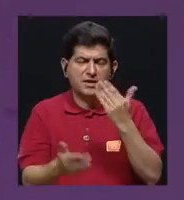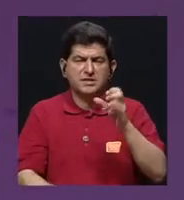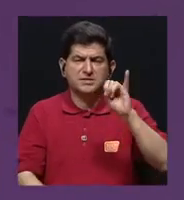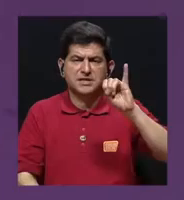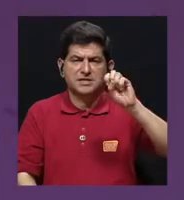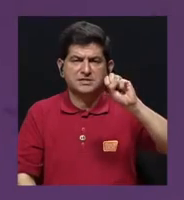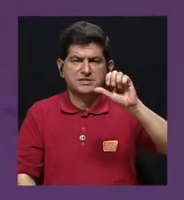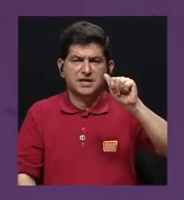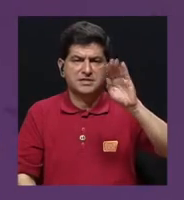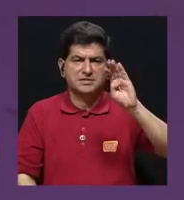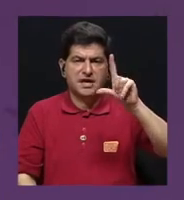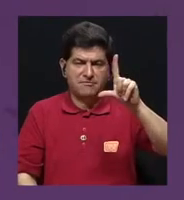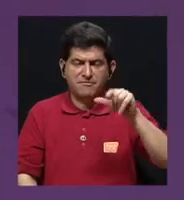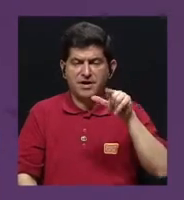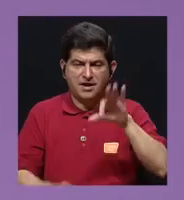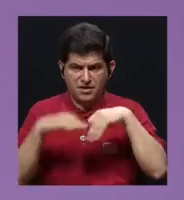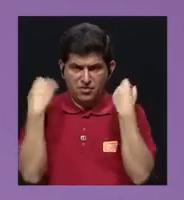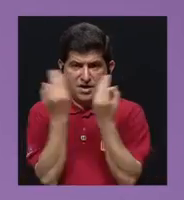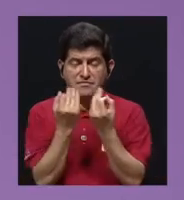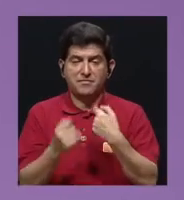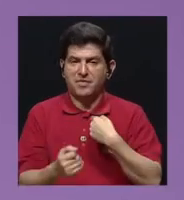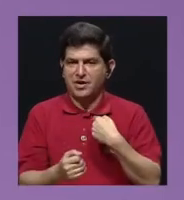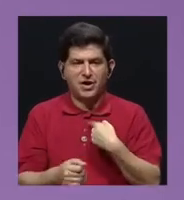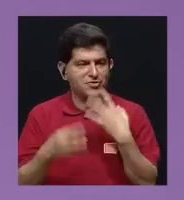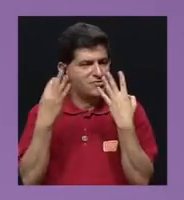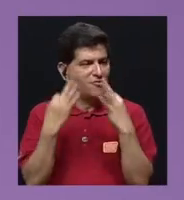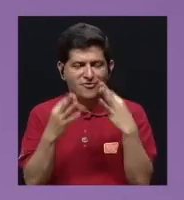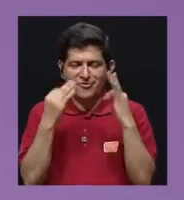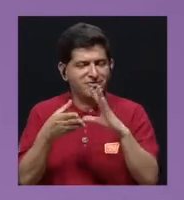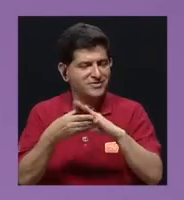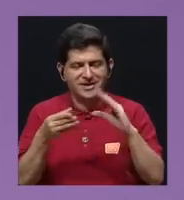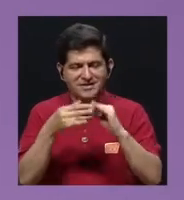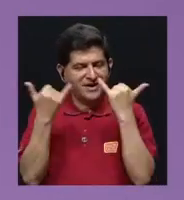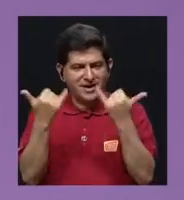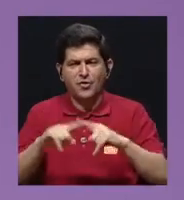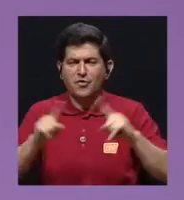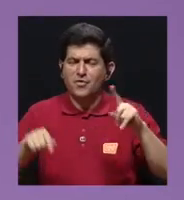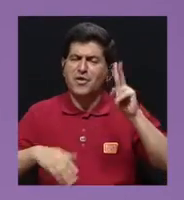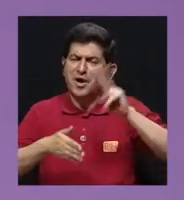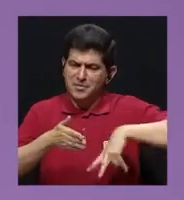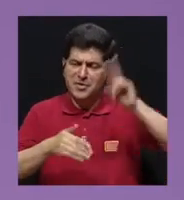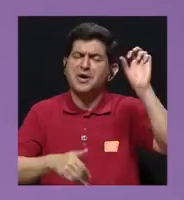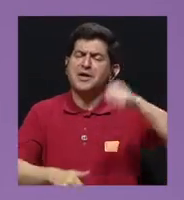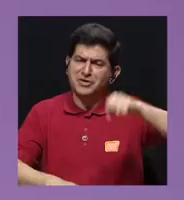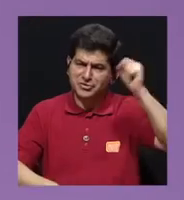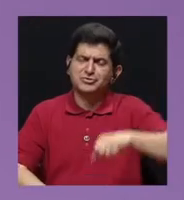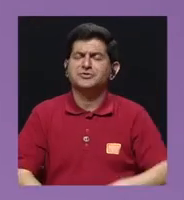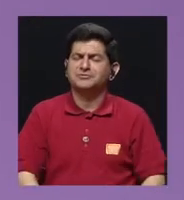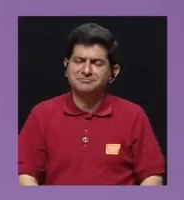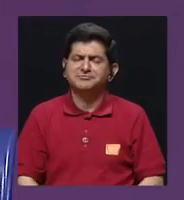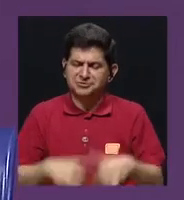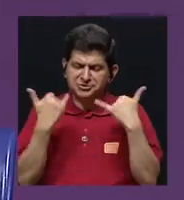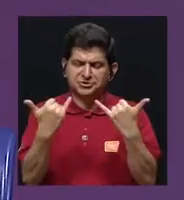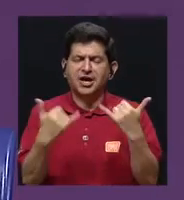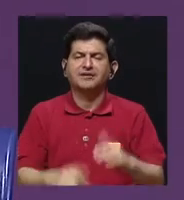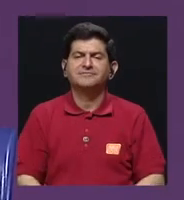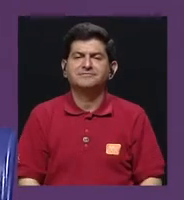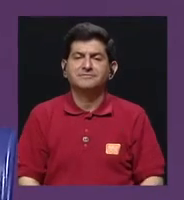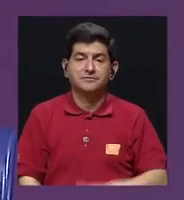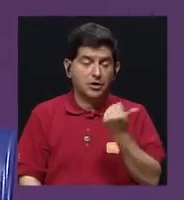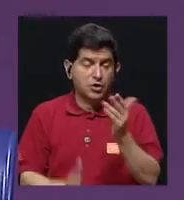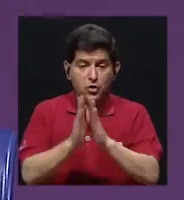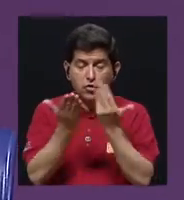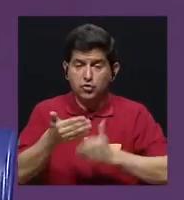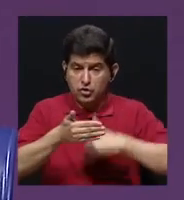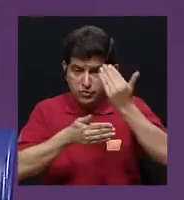sí. su familia. Bueno, todavía no me he animado a contar cuentos, pero a leer y eso sí. Sí, ya. Uh-huh. Y ha tomado otros libros después